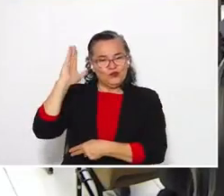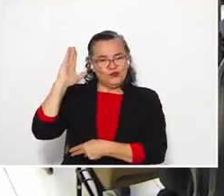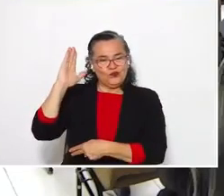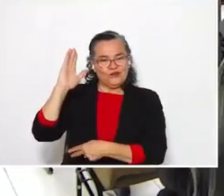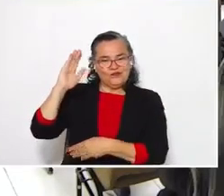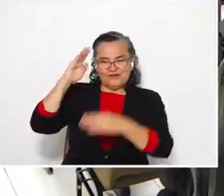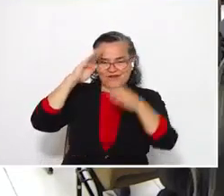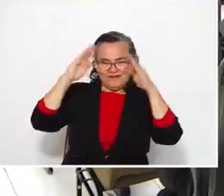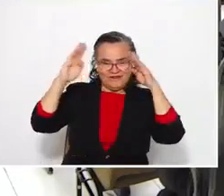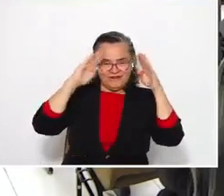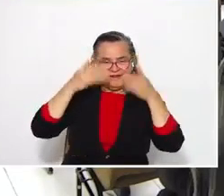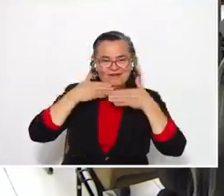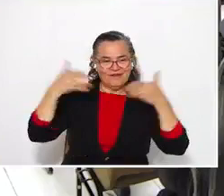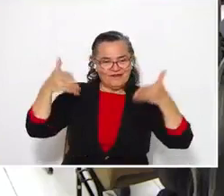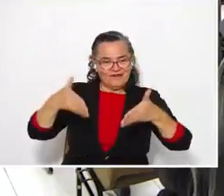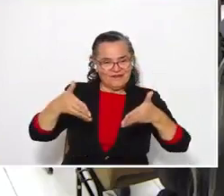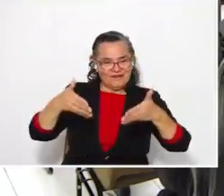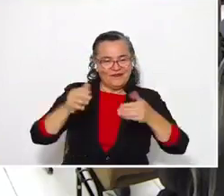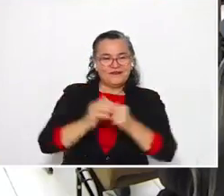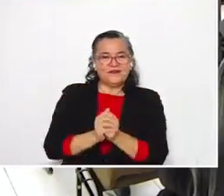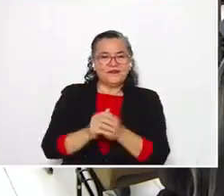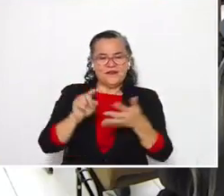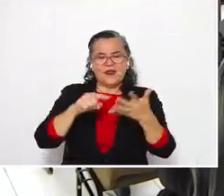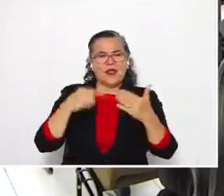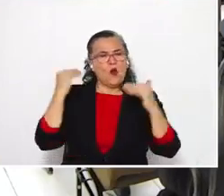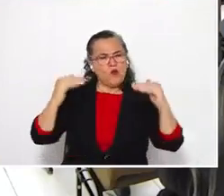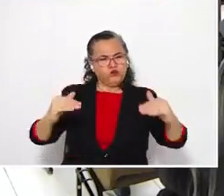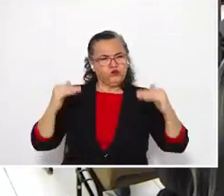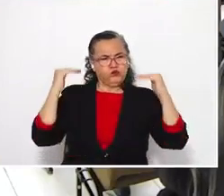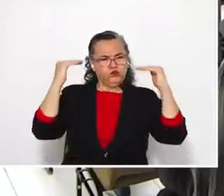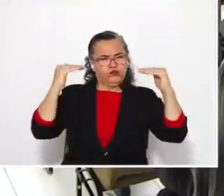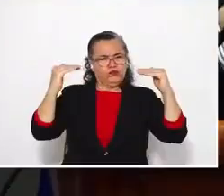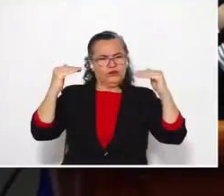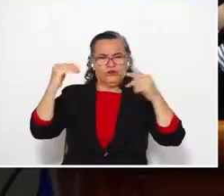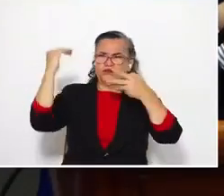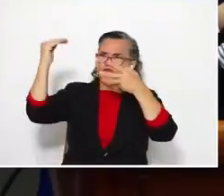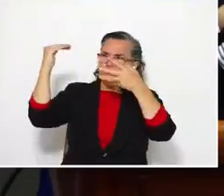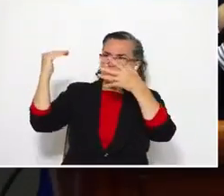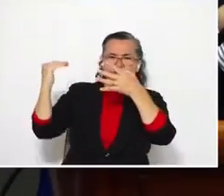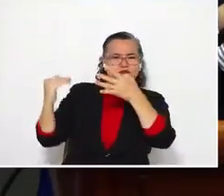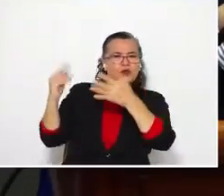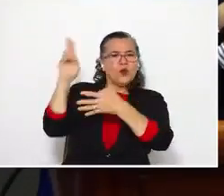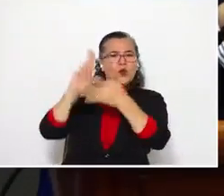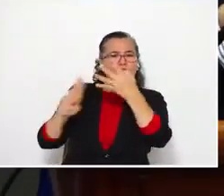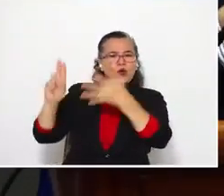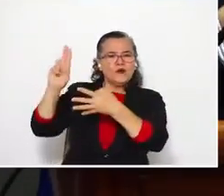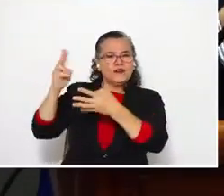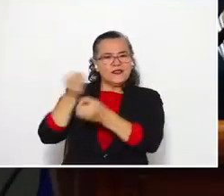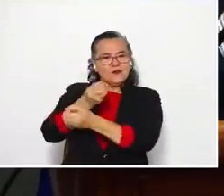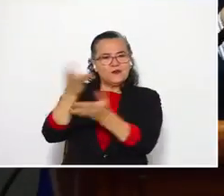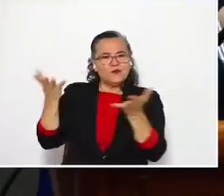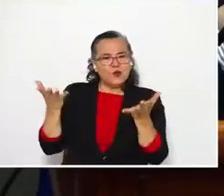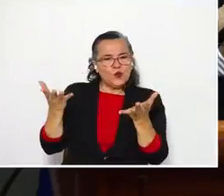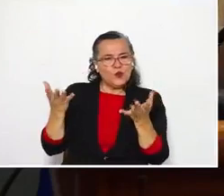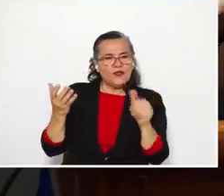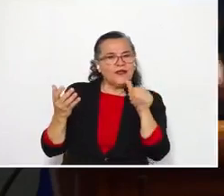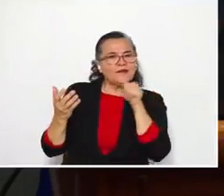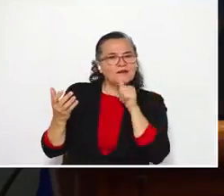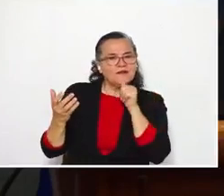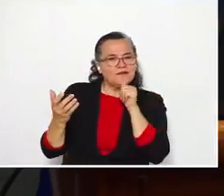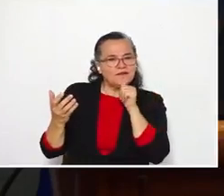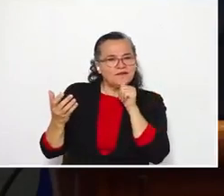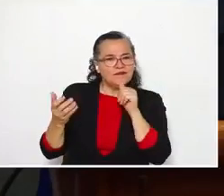que hoy nos acompañan, a las autoridades de las universidades públicas y privadas que